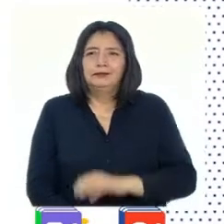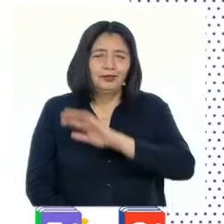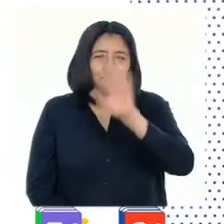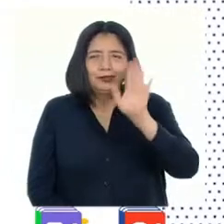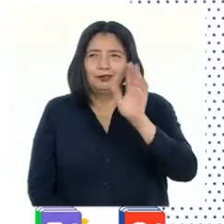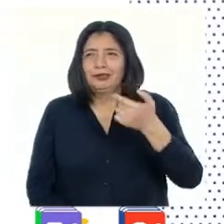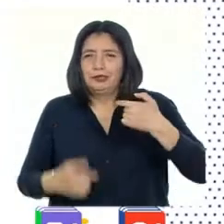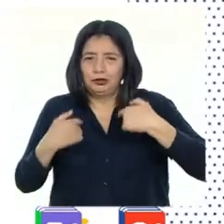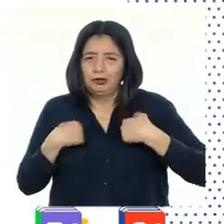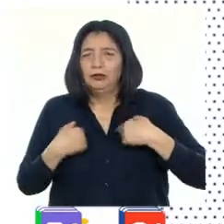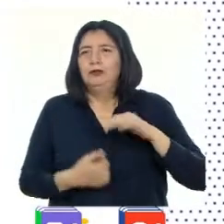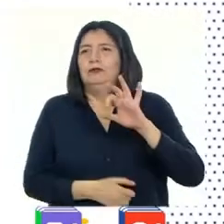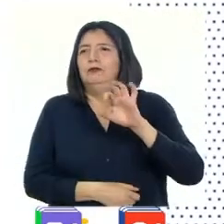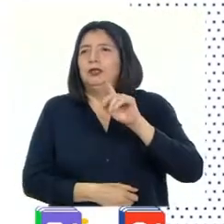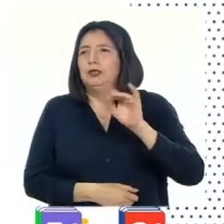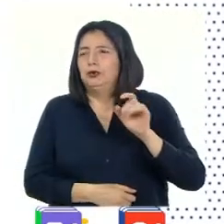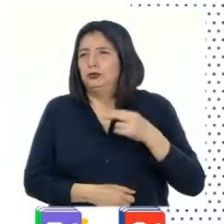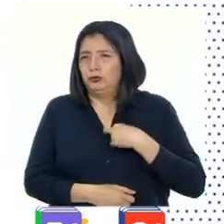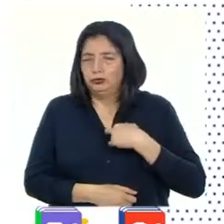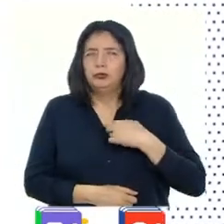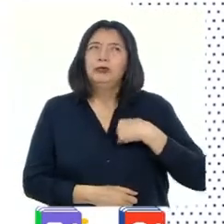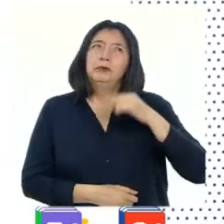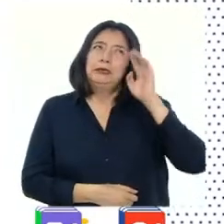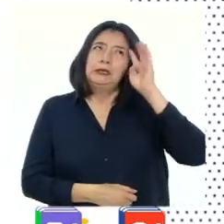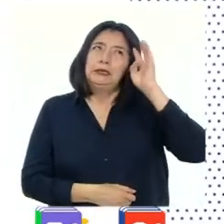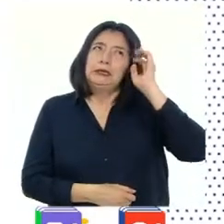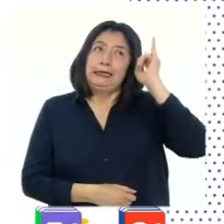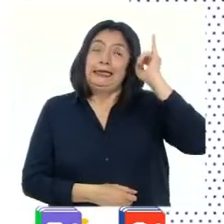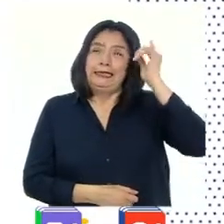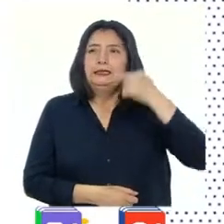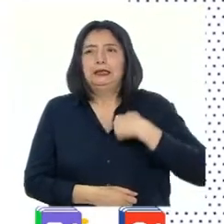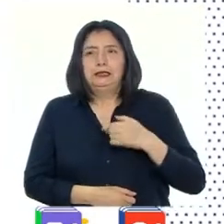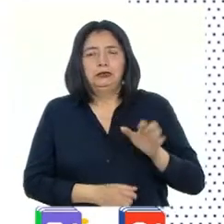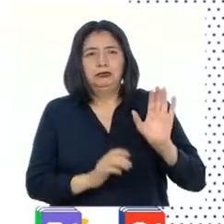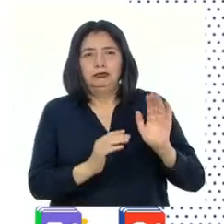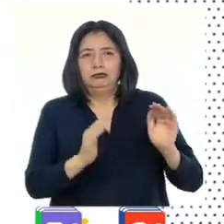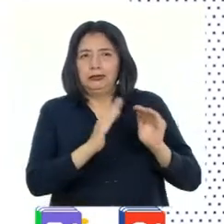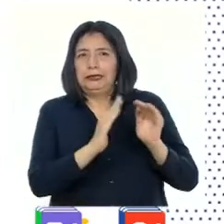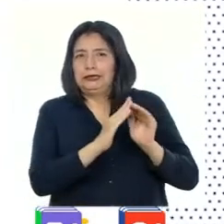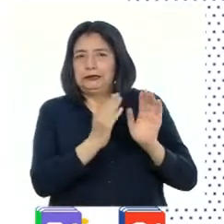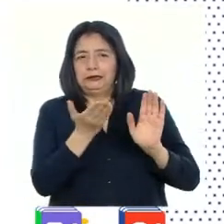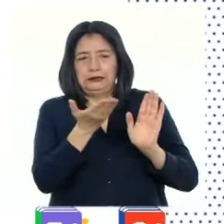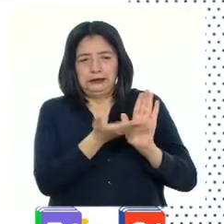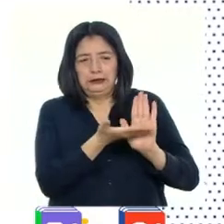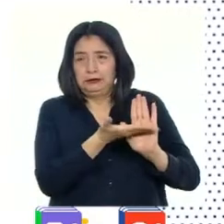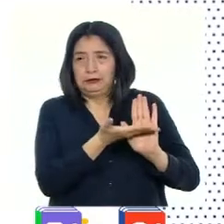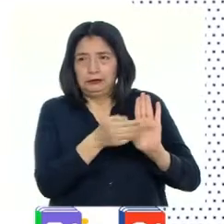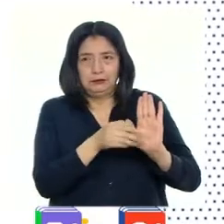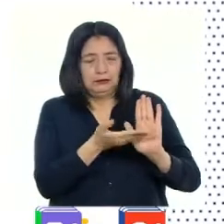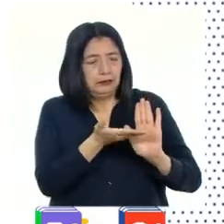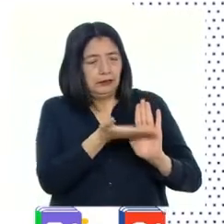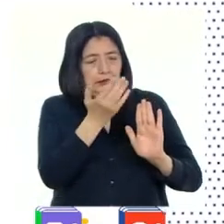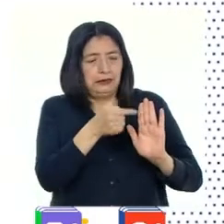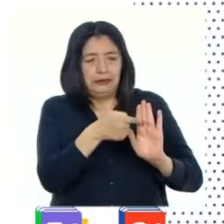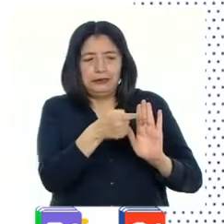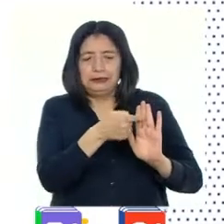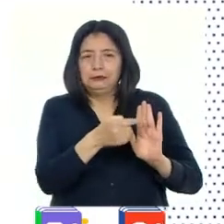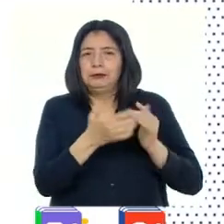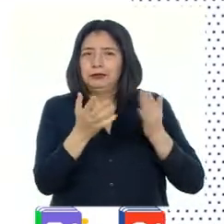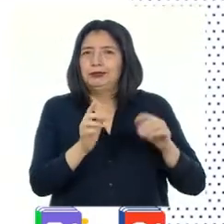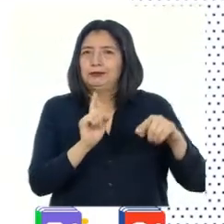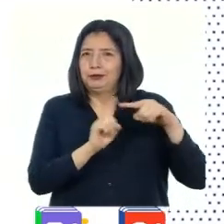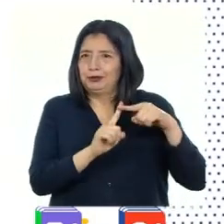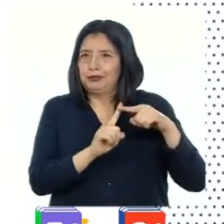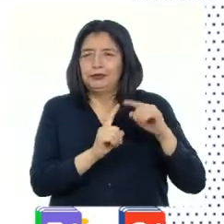Hola, soy Facundo. A mí se me ha ocurrido hacer dos niveles. En la parte de arriba poner las cosas